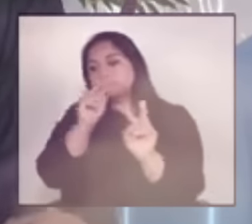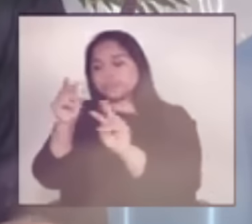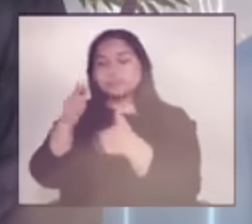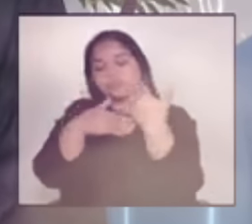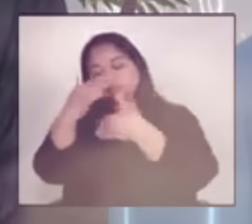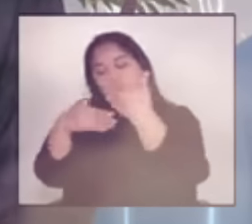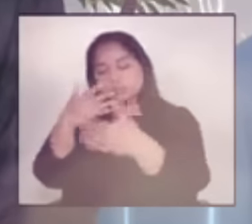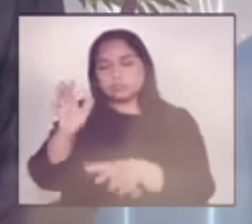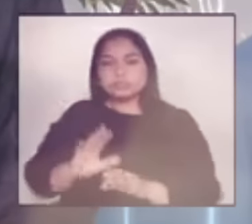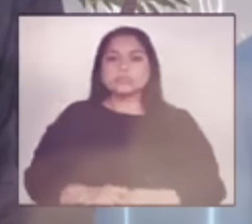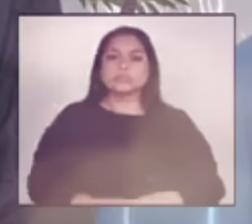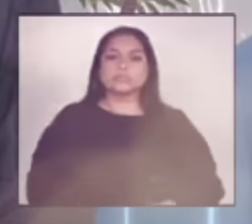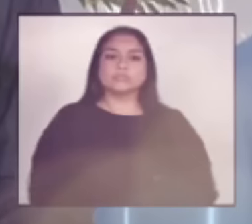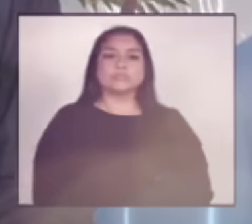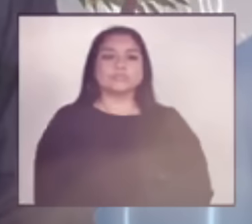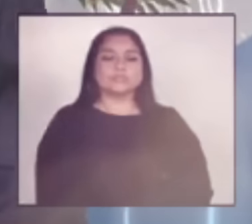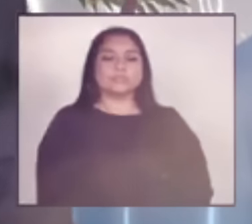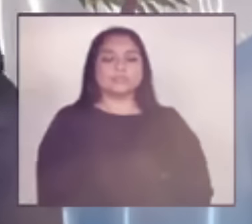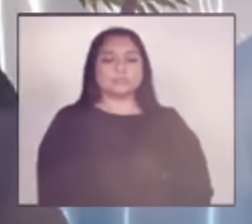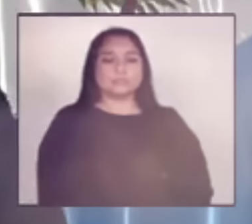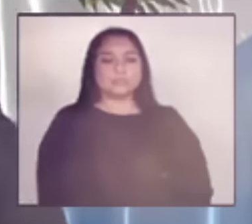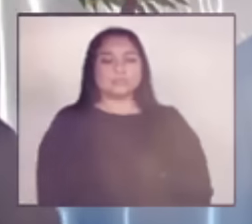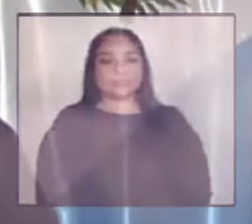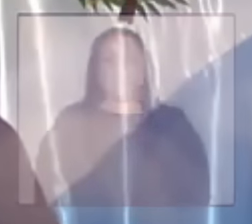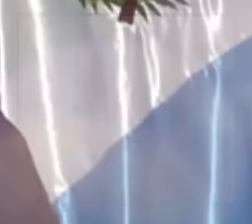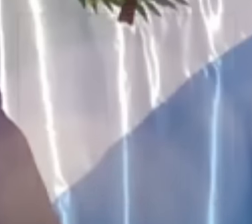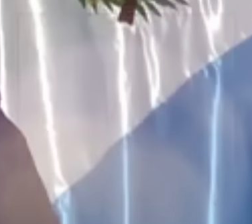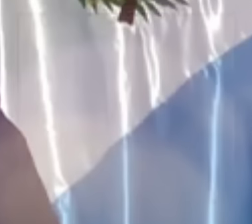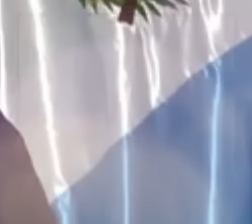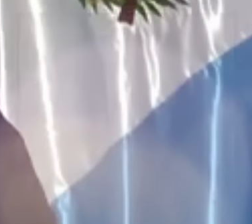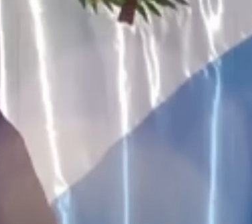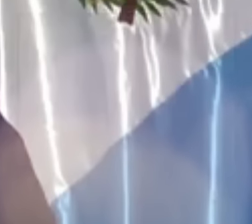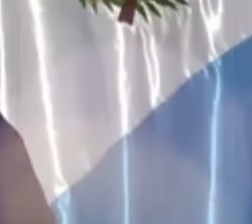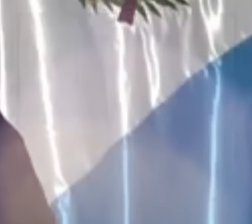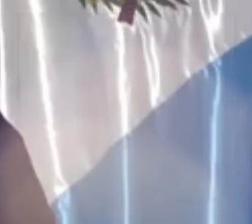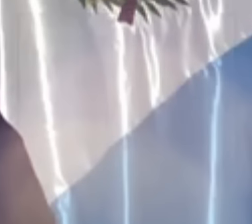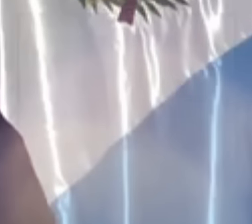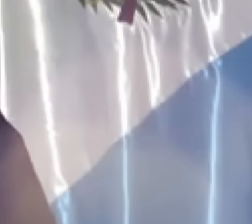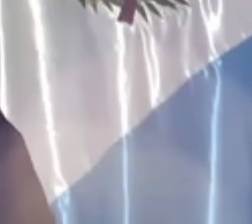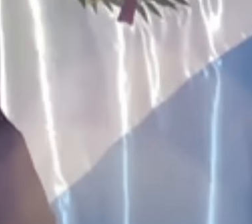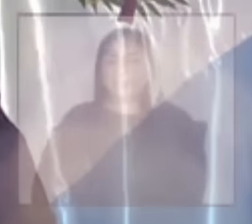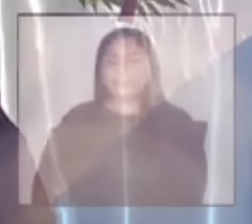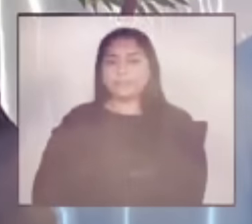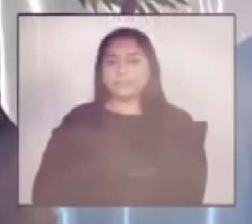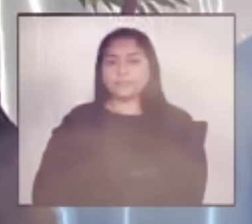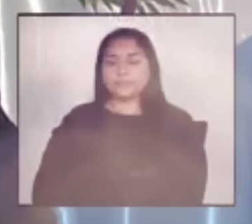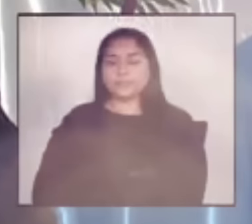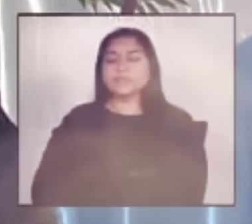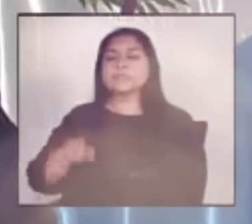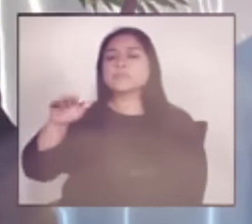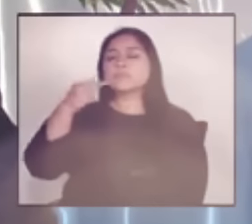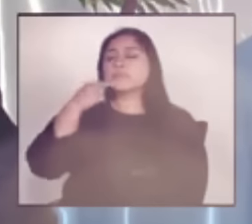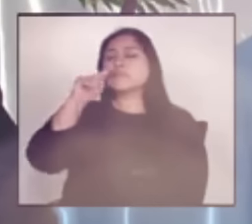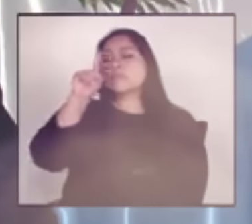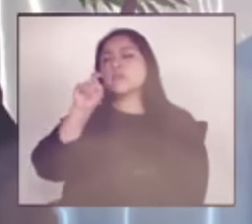proceso. Gracias, señor presidente. Ahora de su lado izquierdo, Ashley Monzón de TV Azteca. Buenas tardes, presidente. Mi pregunta